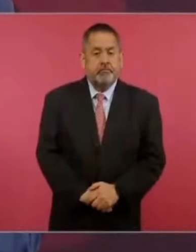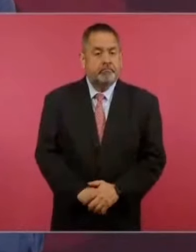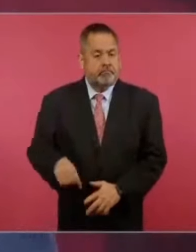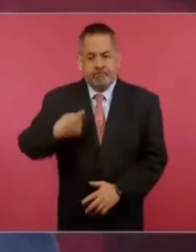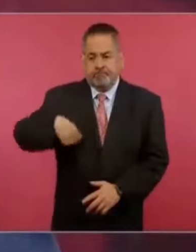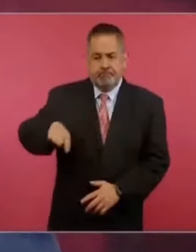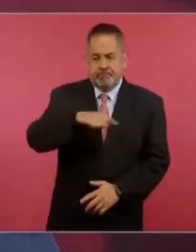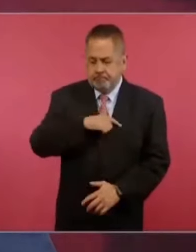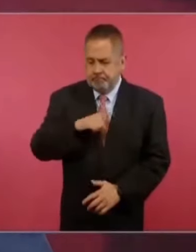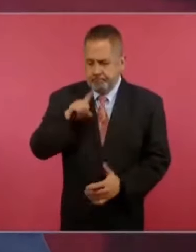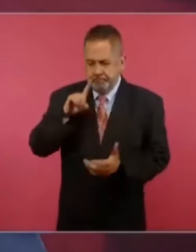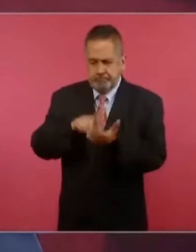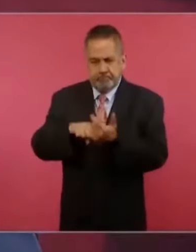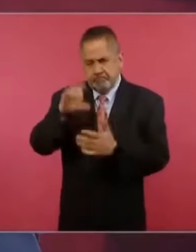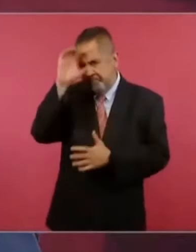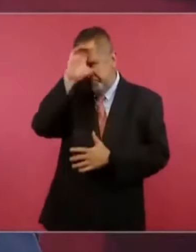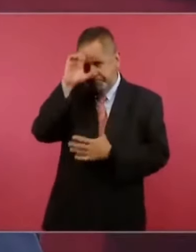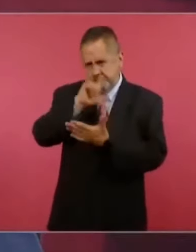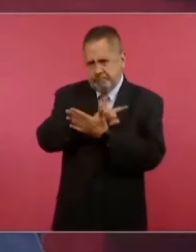autoridad moral.